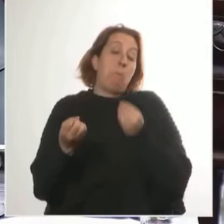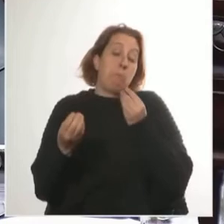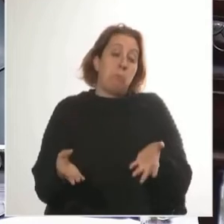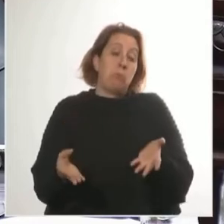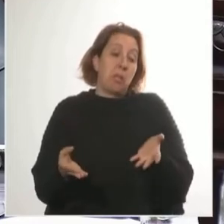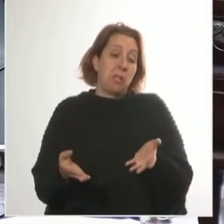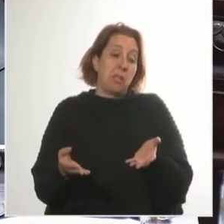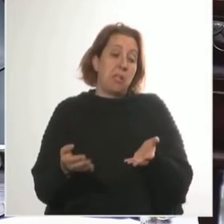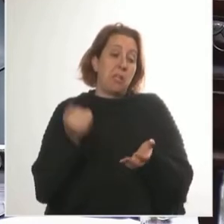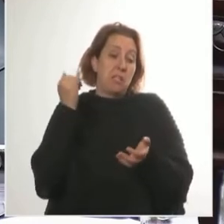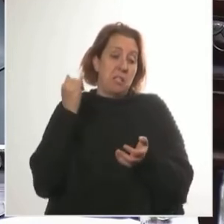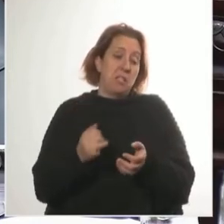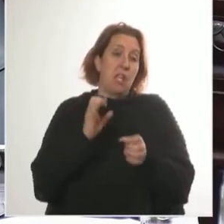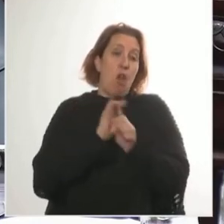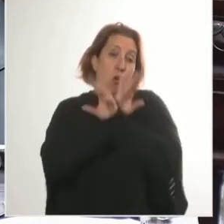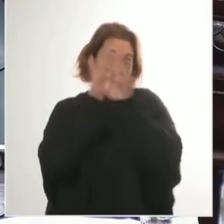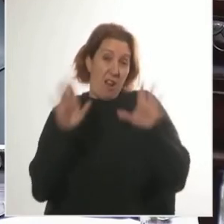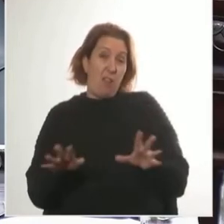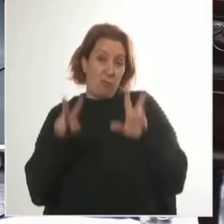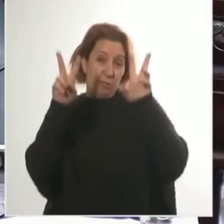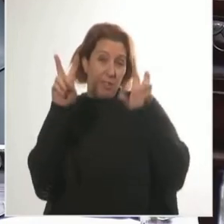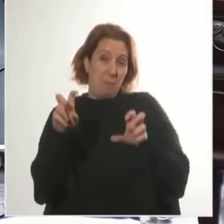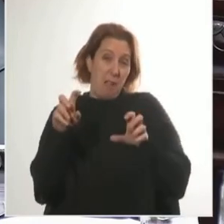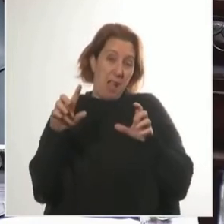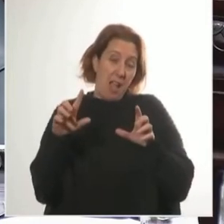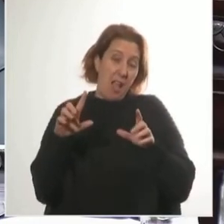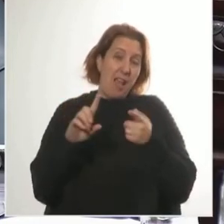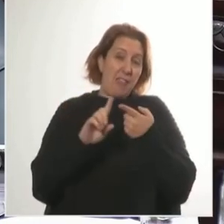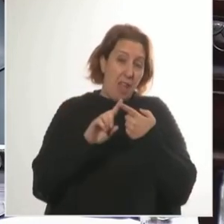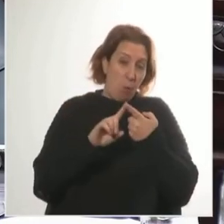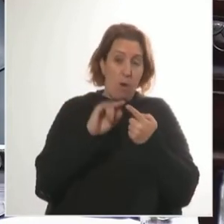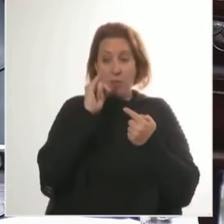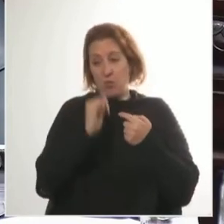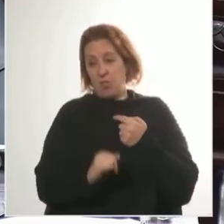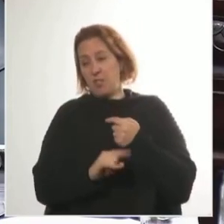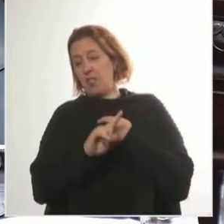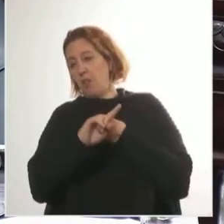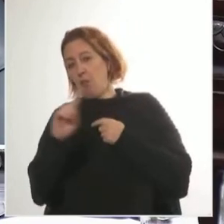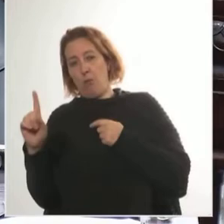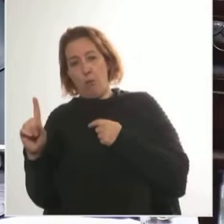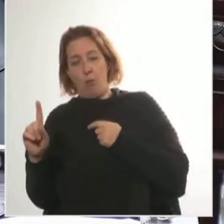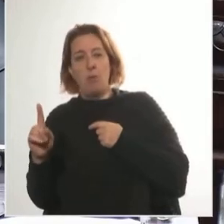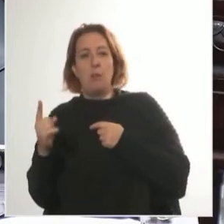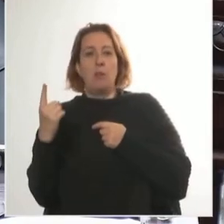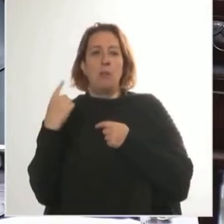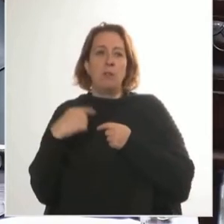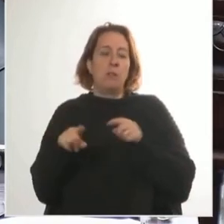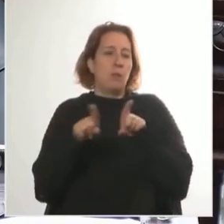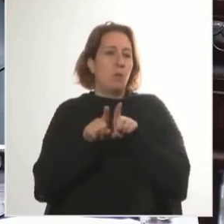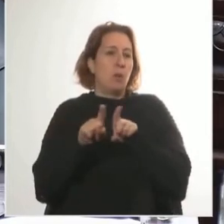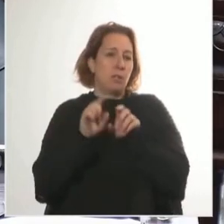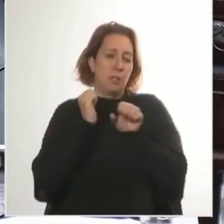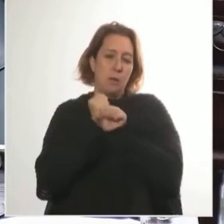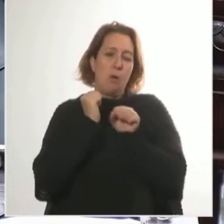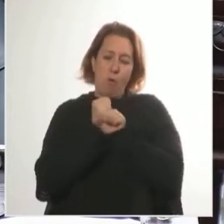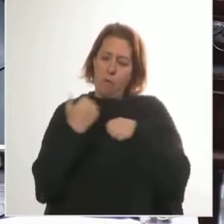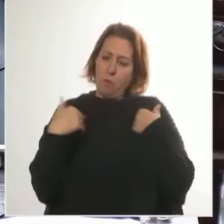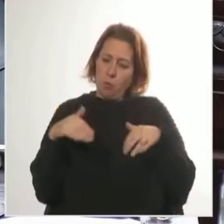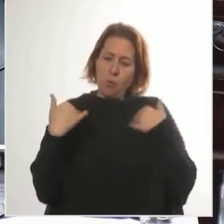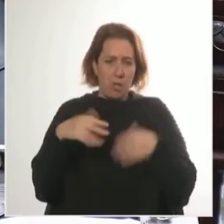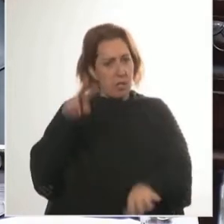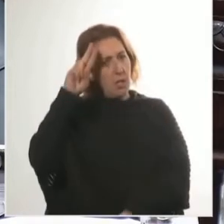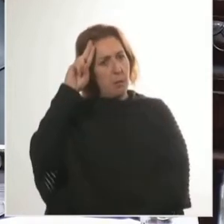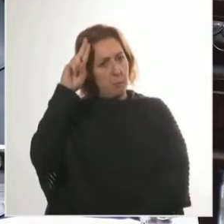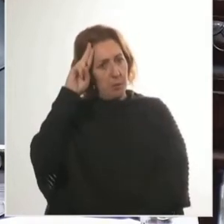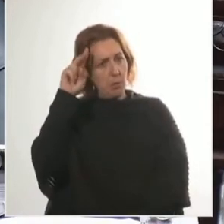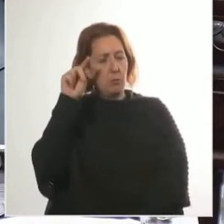si bien quedaron claros los aspectos de coincidencia y discrepancia en cada uno de los temas, se trabajó con fluidez y con